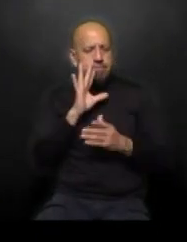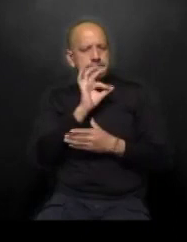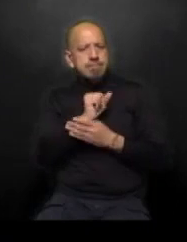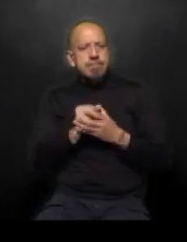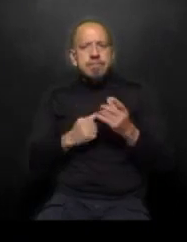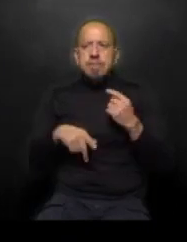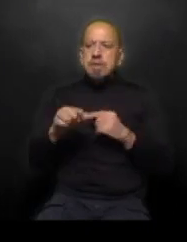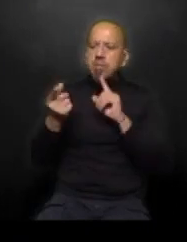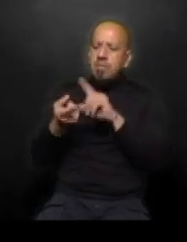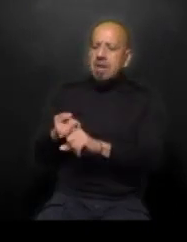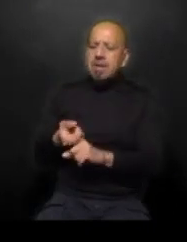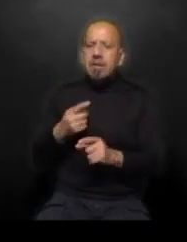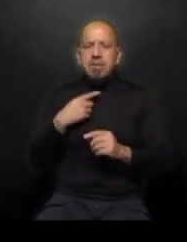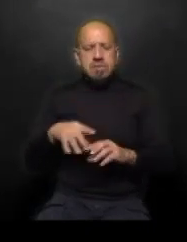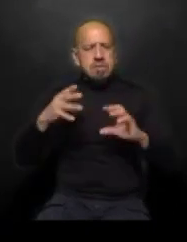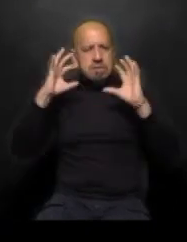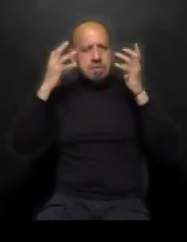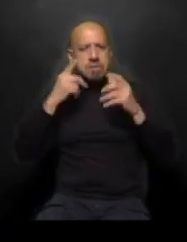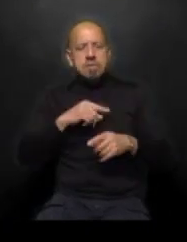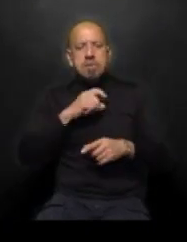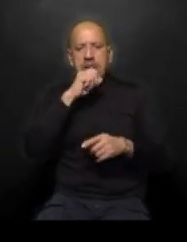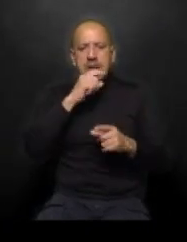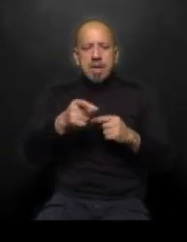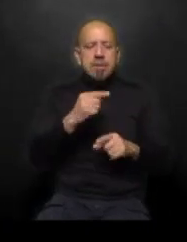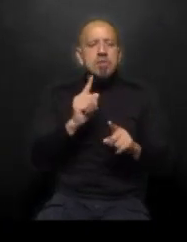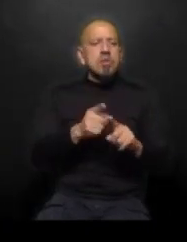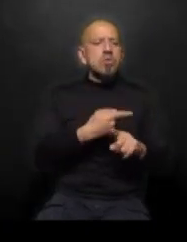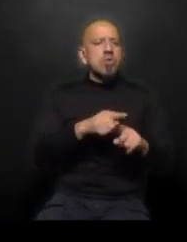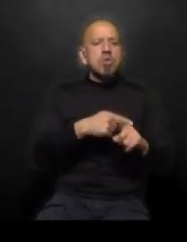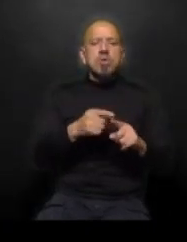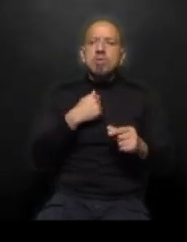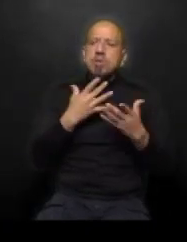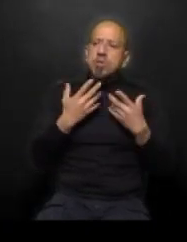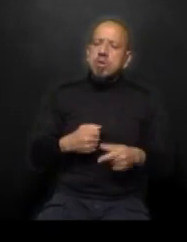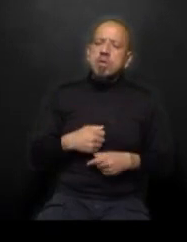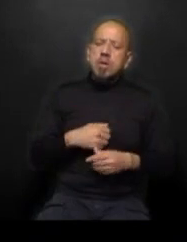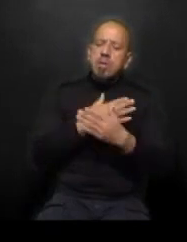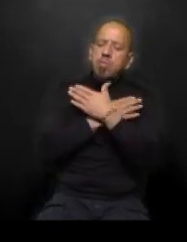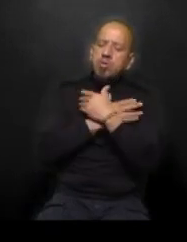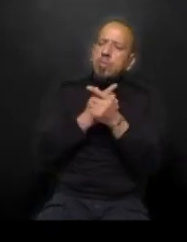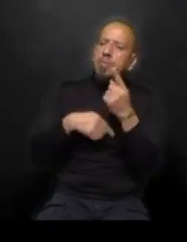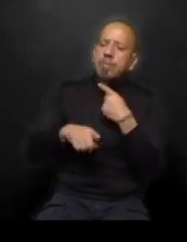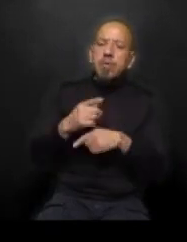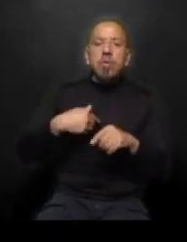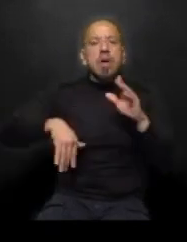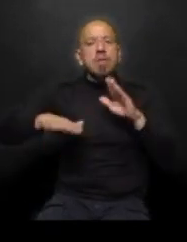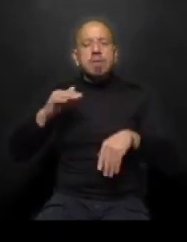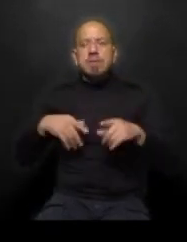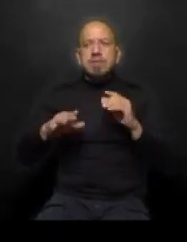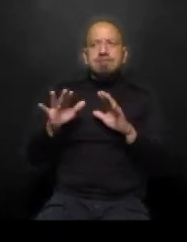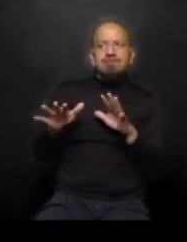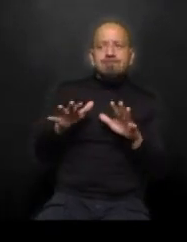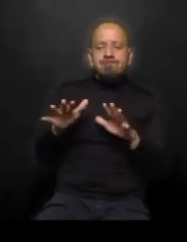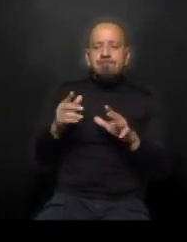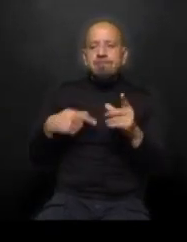de su marido Elo su soñadas niñerías de novia ella lo quería mucho Sin embargo a veces con un ligero estremecimiento